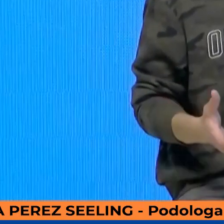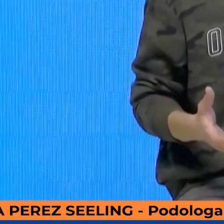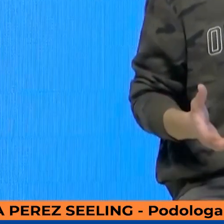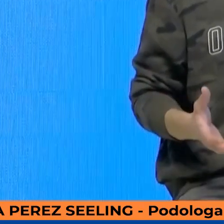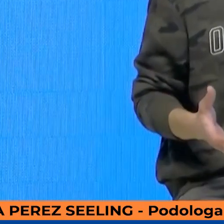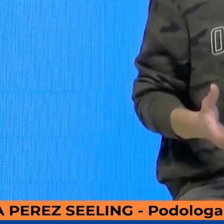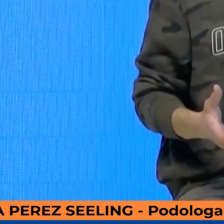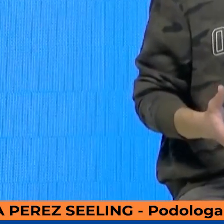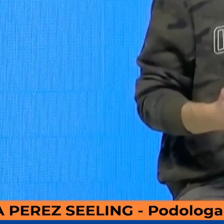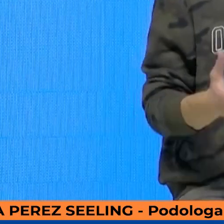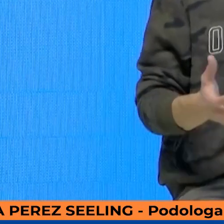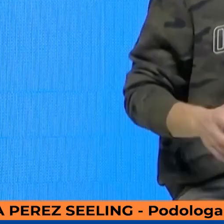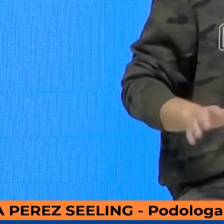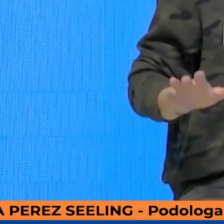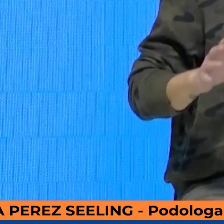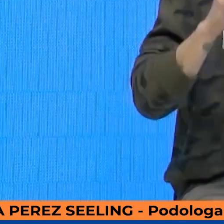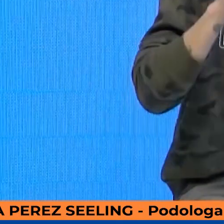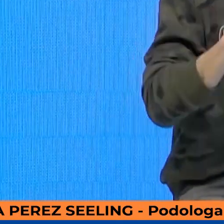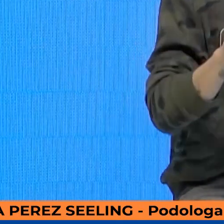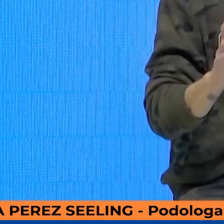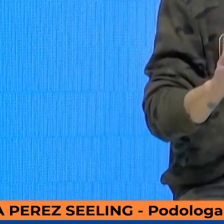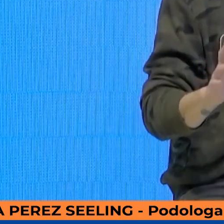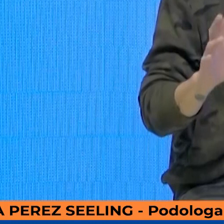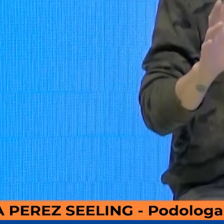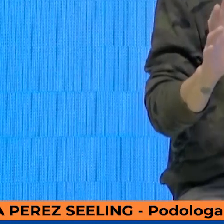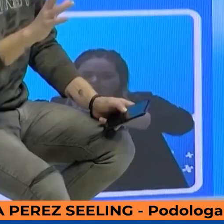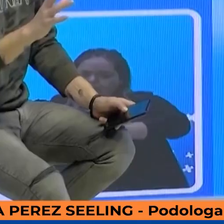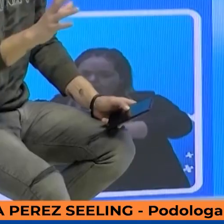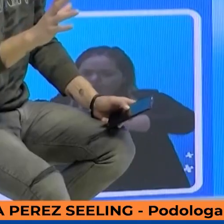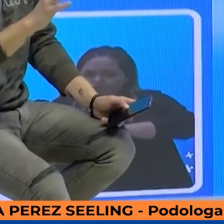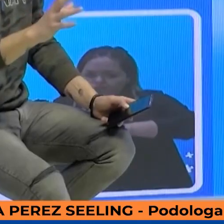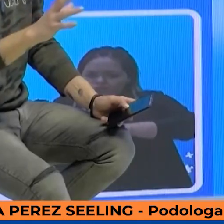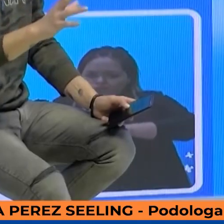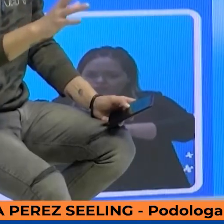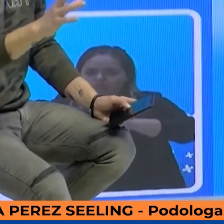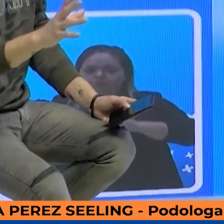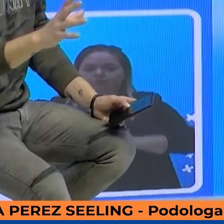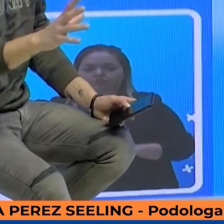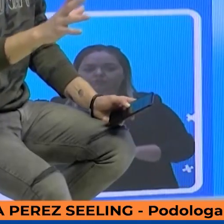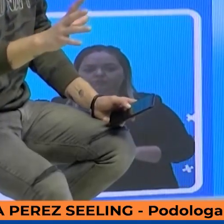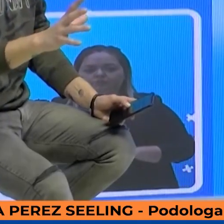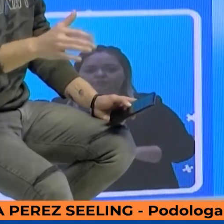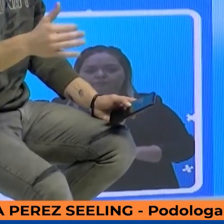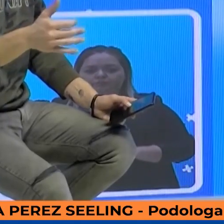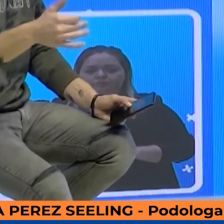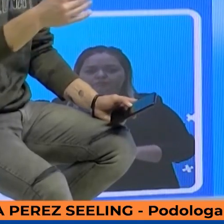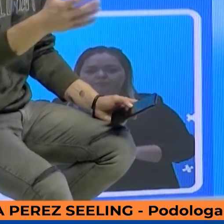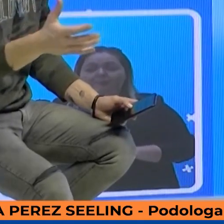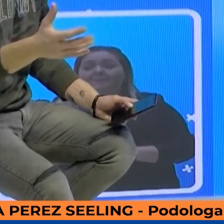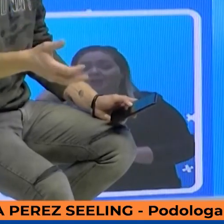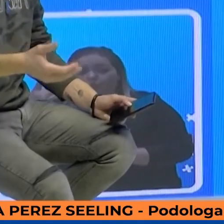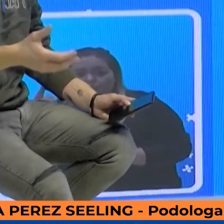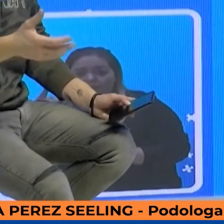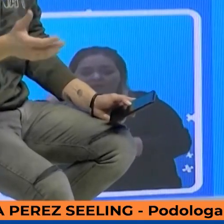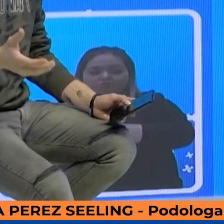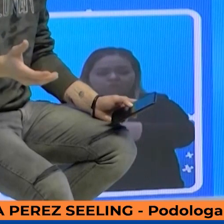pies? ¿Cómo es? A mí tengo esta idea, ¿no? Es como que la gente le presta más atención a los pies cuando se acerca el